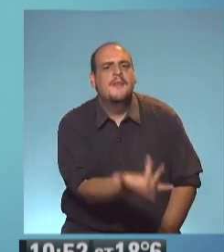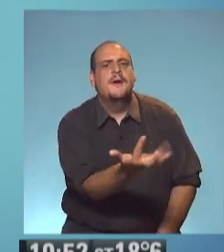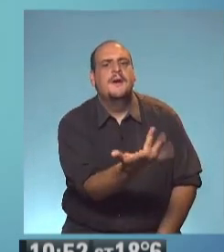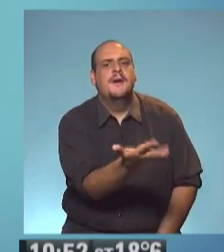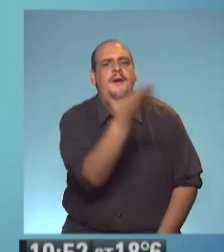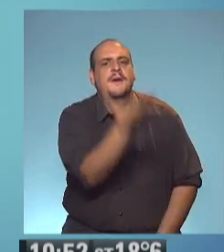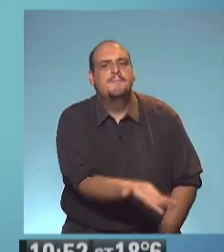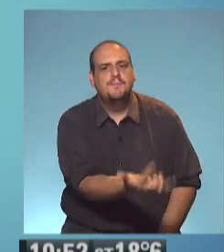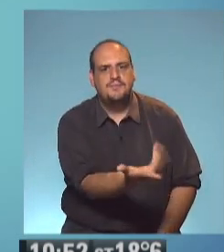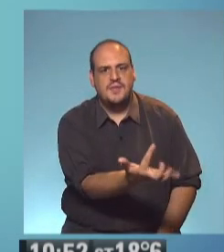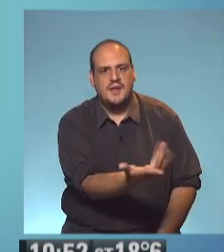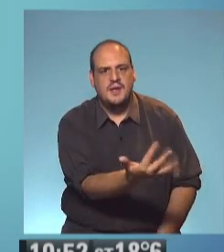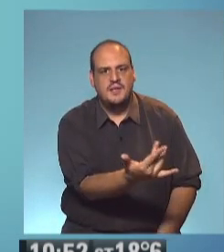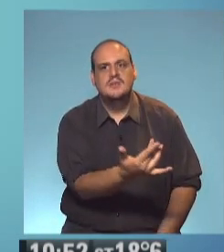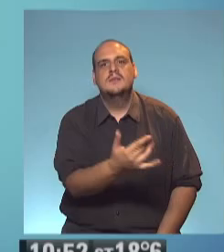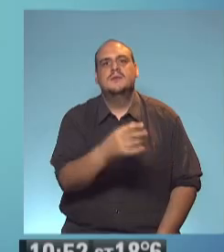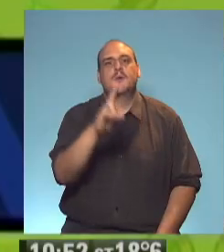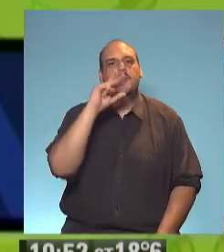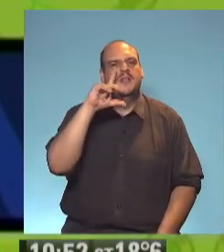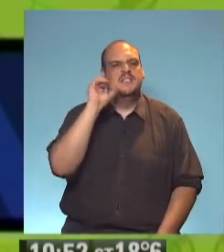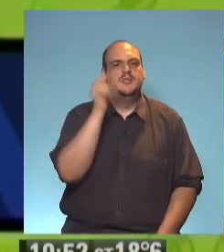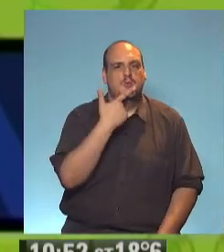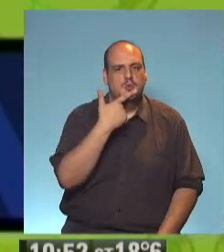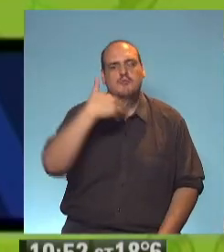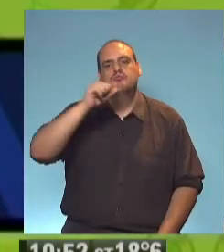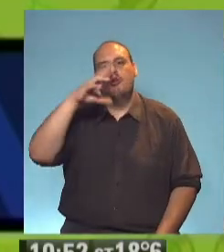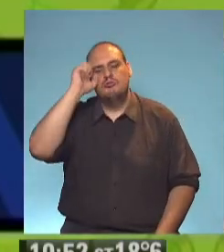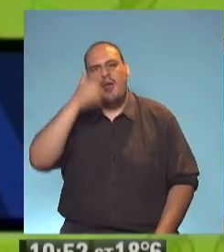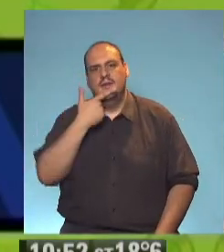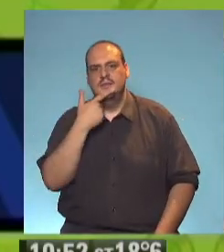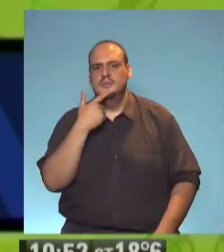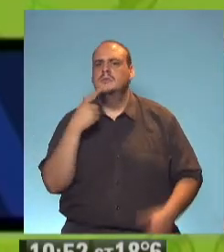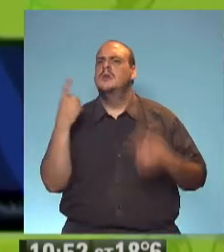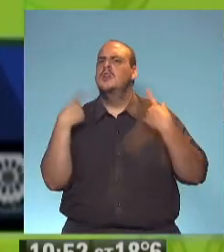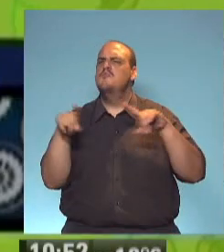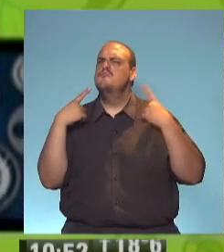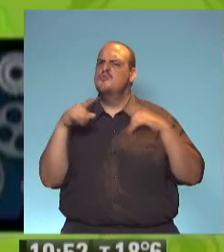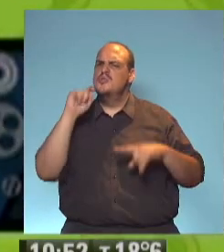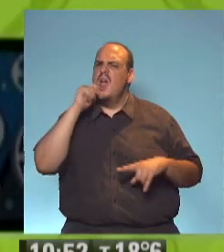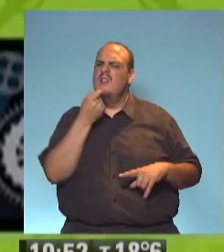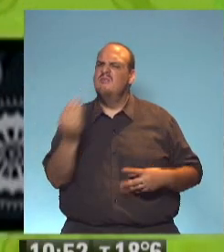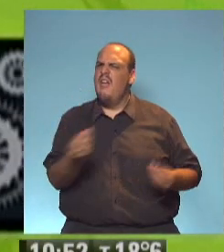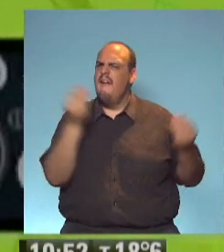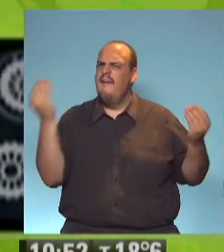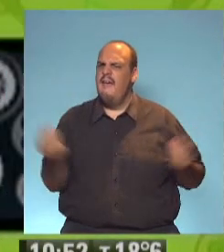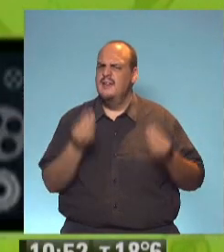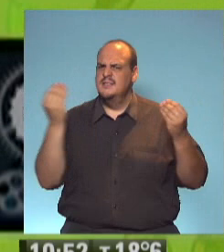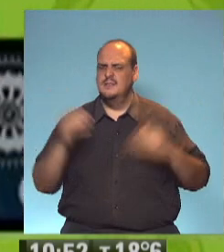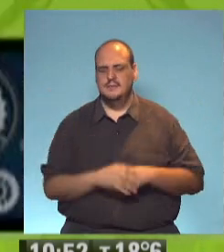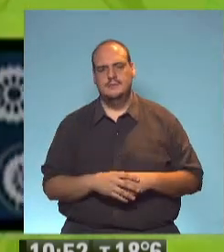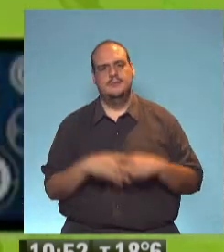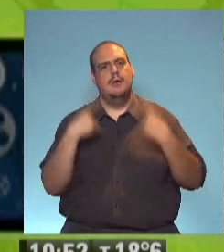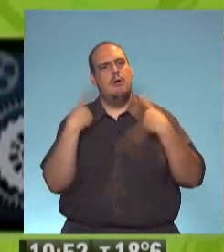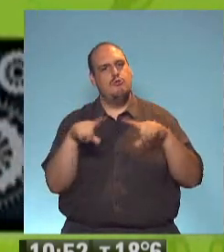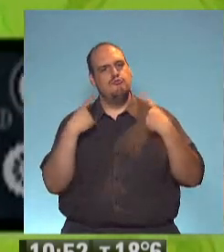de Vinicius de Moraes. ¿Qué es esa música tan linda, Vinicius de Moraes? Oh, es la música